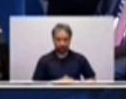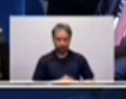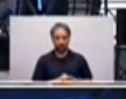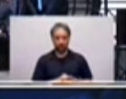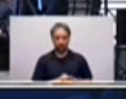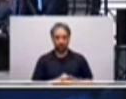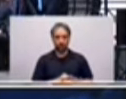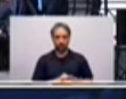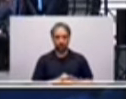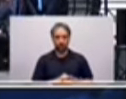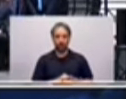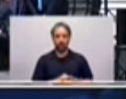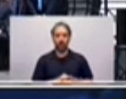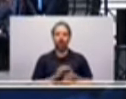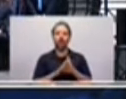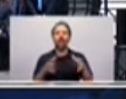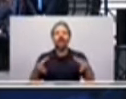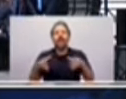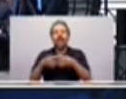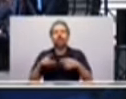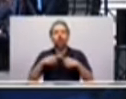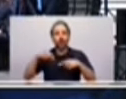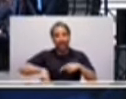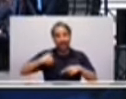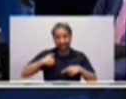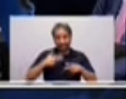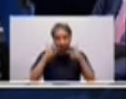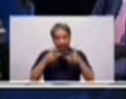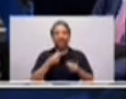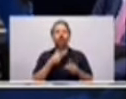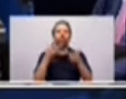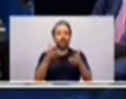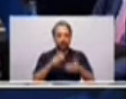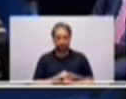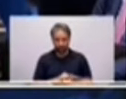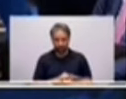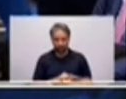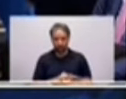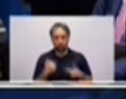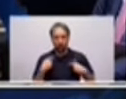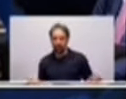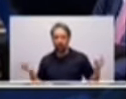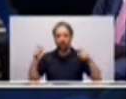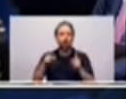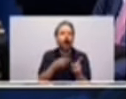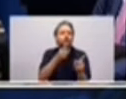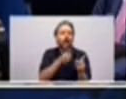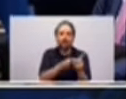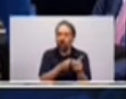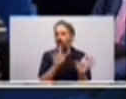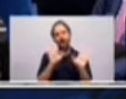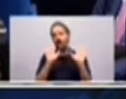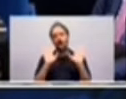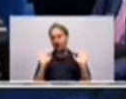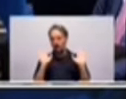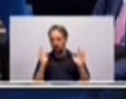Luis Caputo y muchos de los otros funcionarios, mencionando una y otra vez que esto es lo que se votó, esto es lo que ha